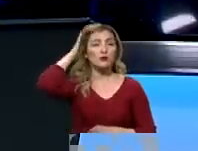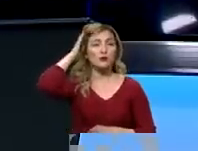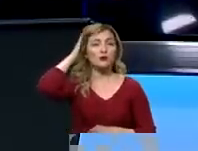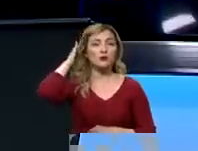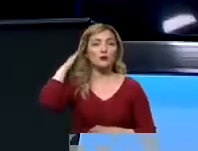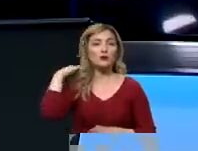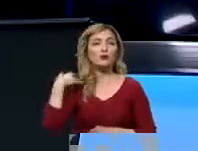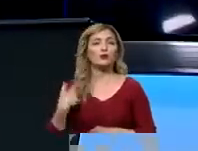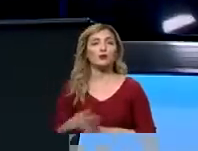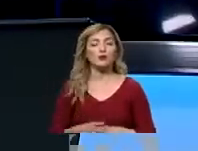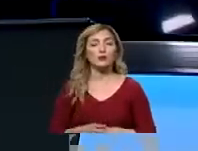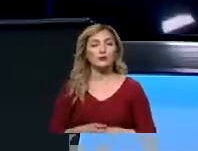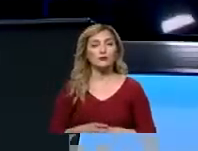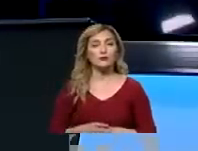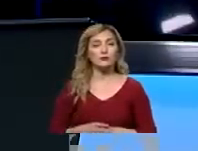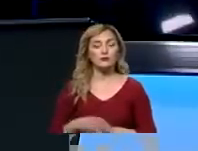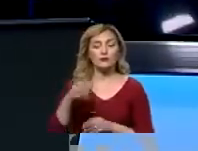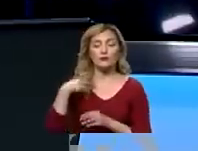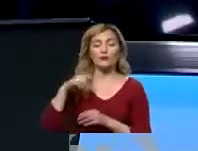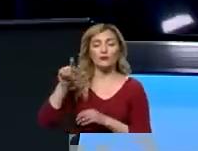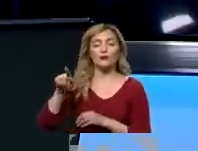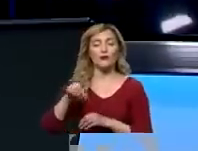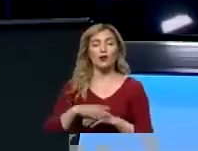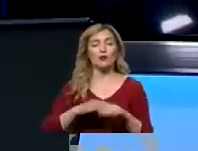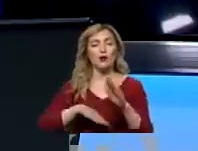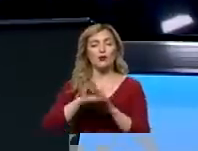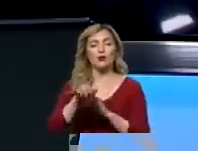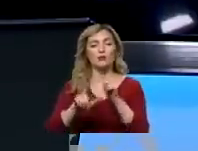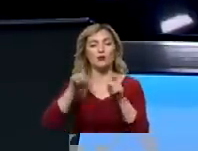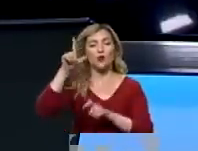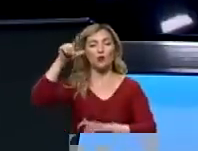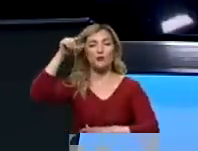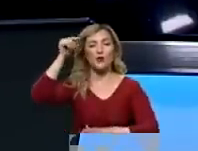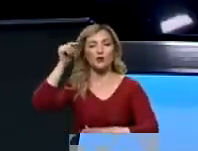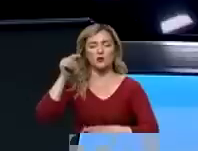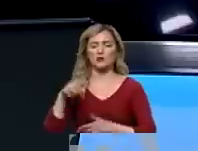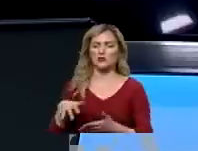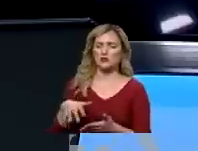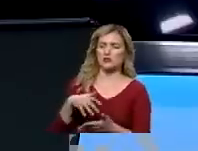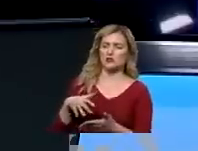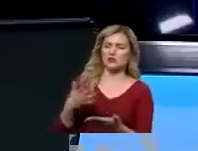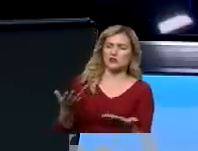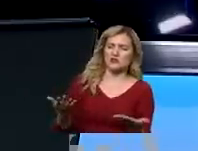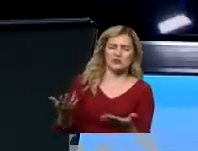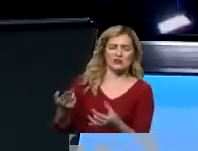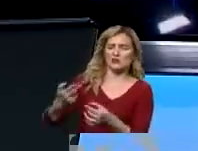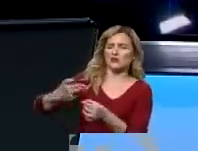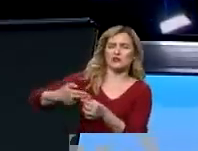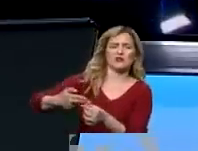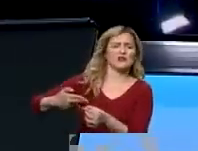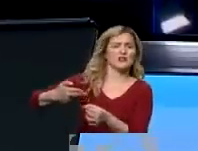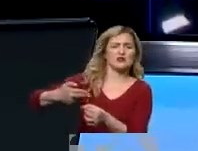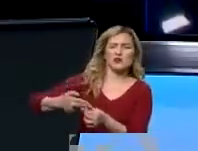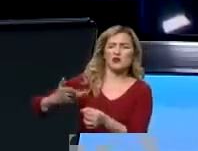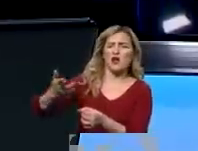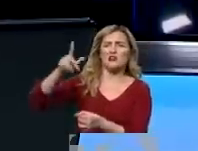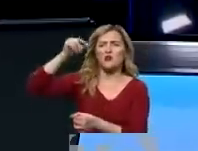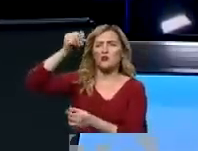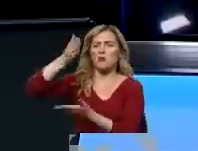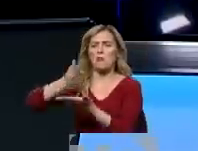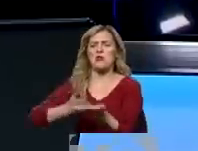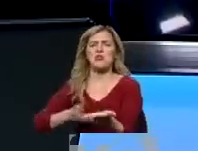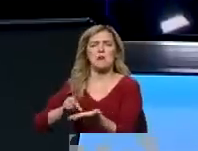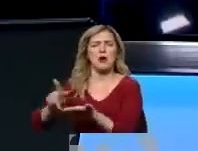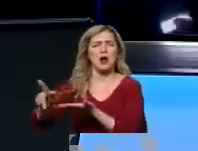Los subsidios a los combustibles han sido cuestionados por la mayoría de gobiernos. El ministro de Economía, Richard Martínez, señala que actualmente